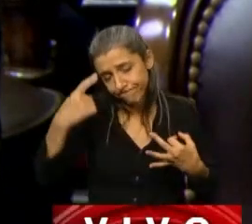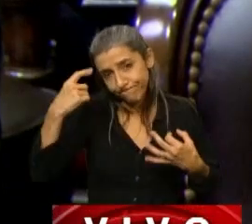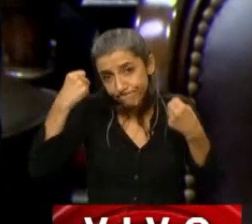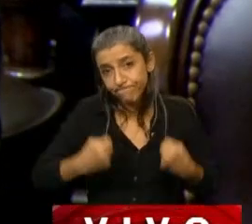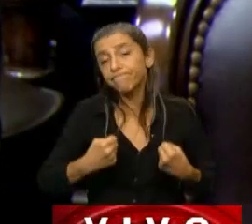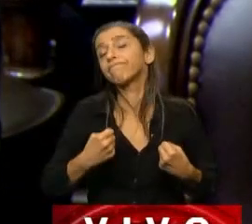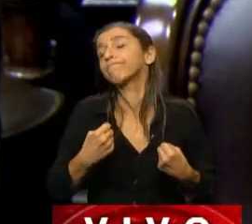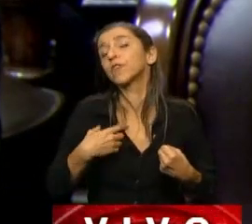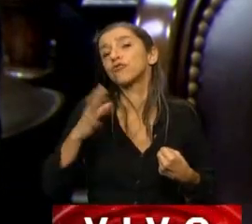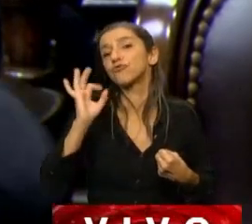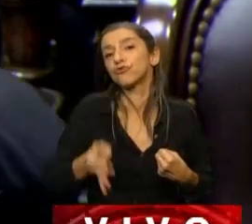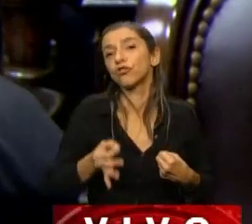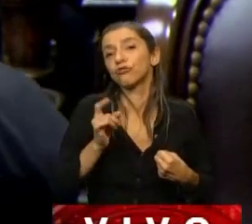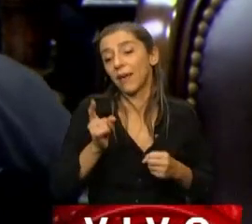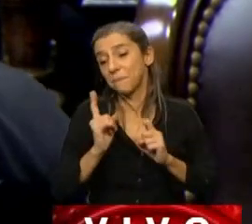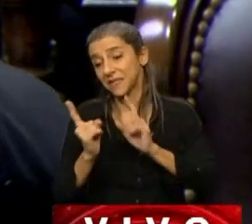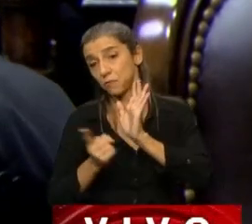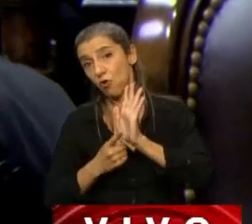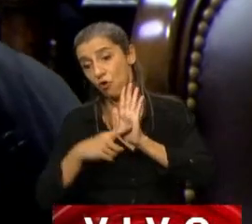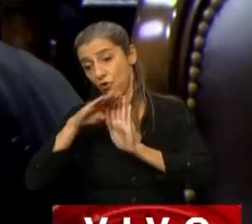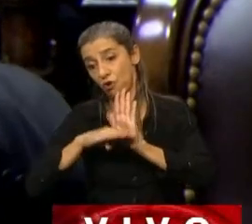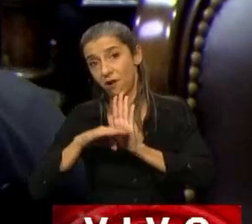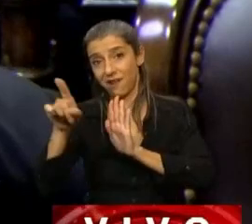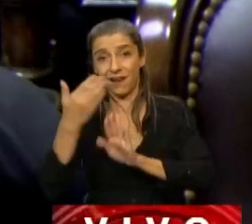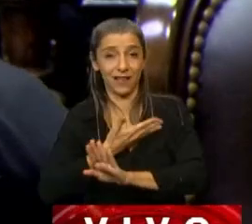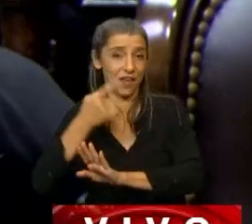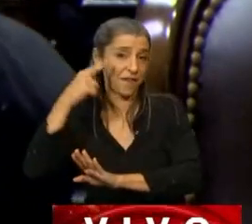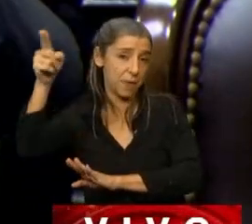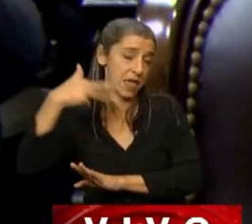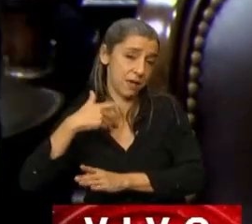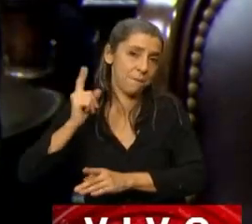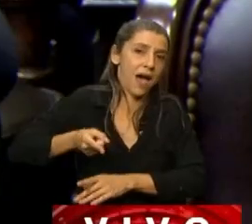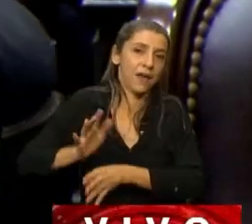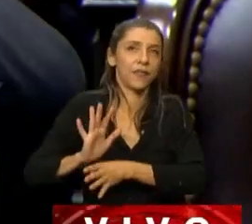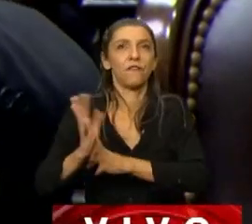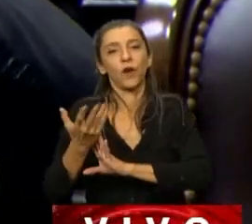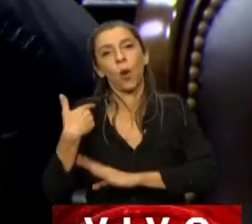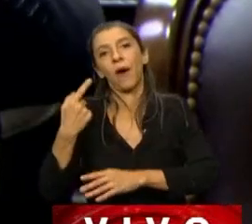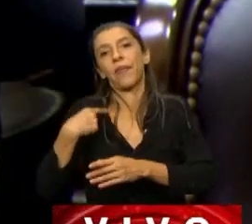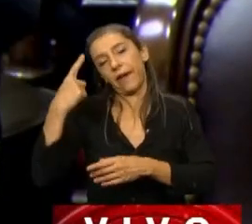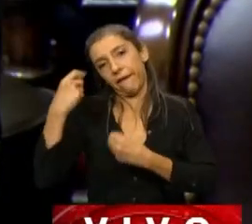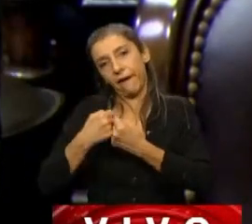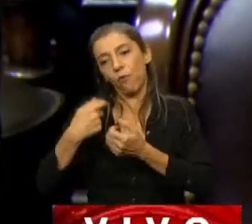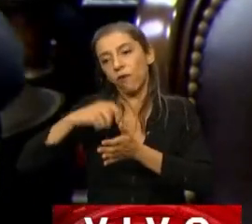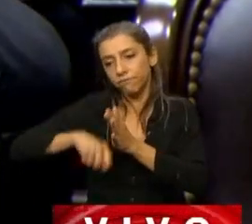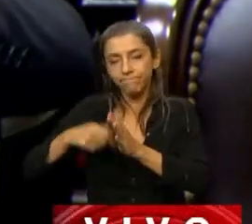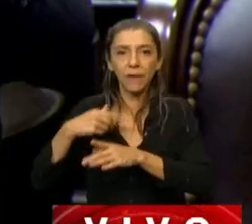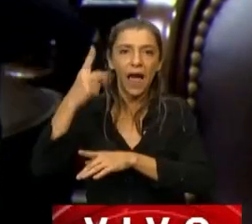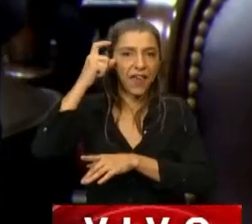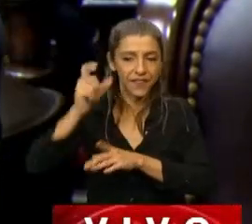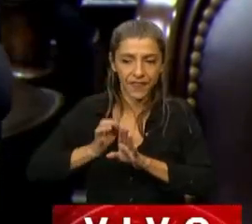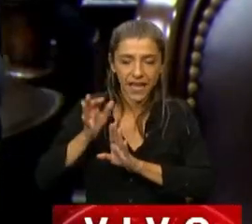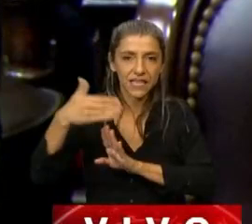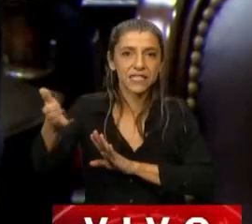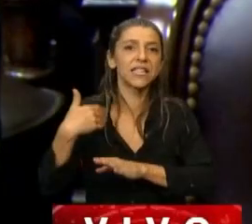que esas reglas que implican que el fondo impone de que no se pueden hacer acuerdos mayores a 10 años, que no se puede hacer quitas de